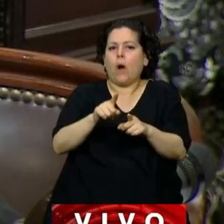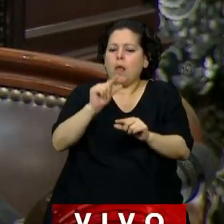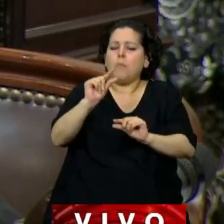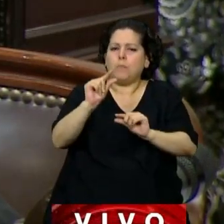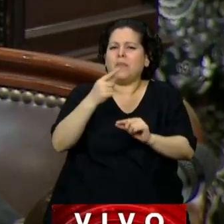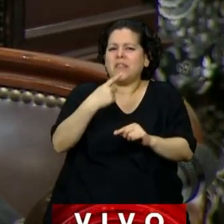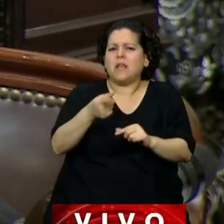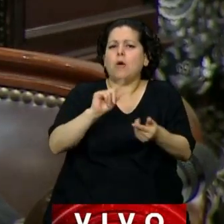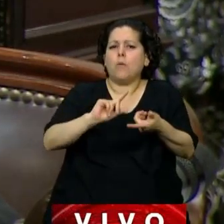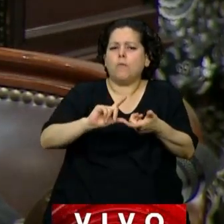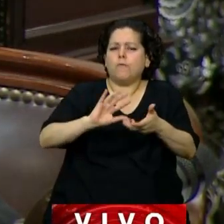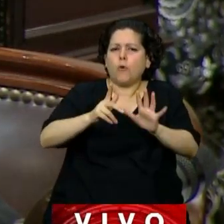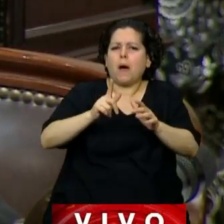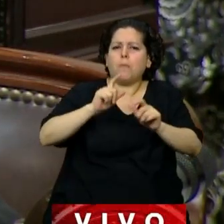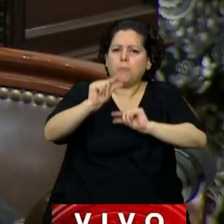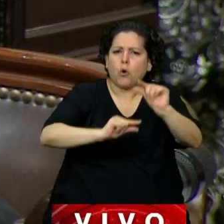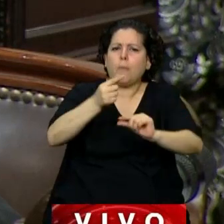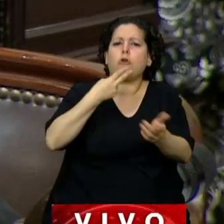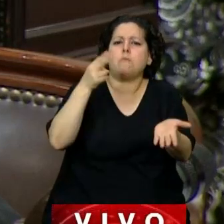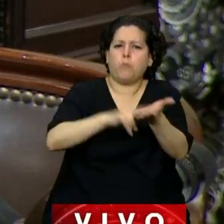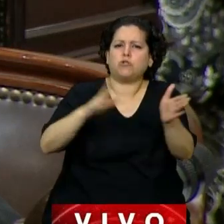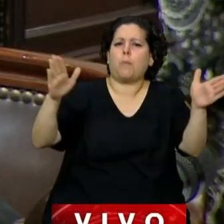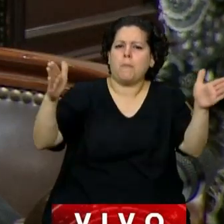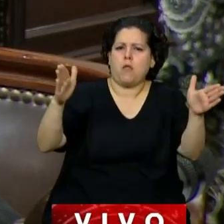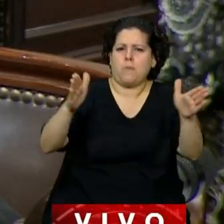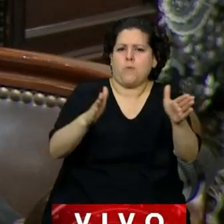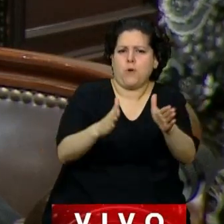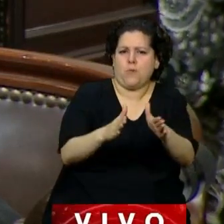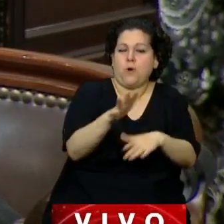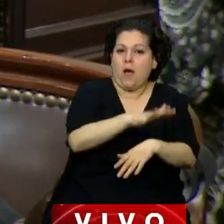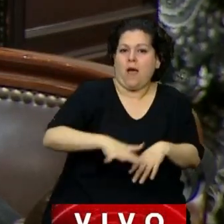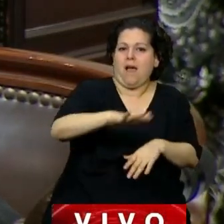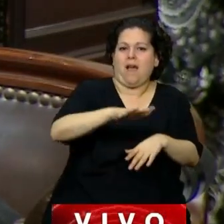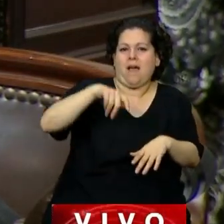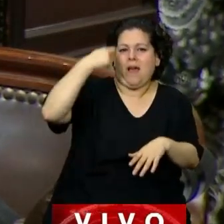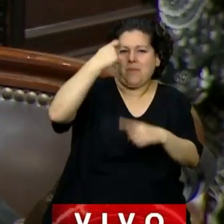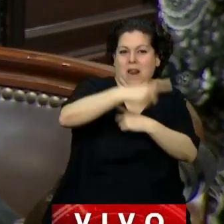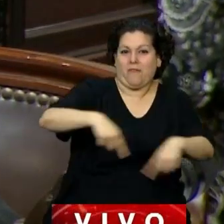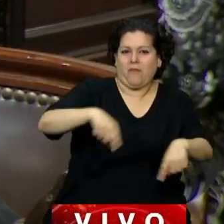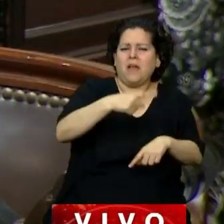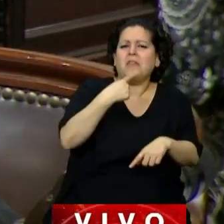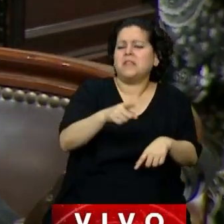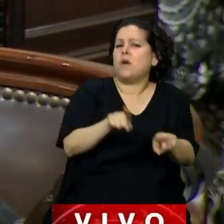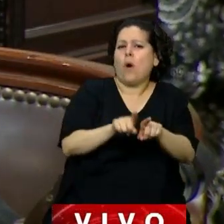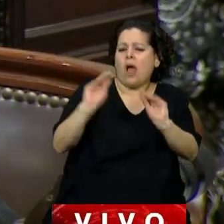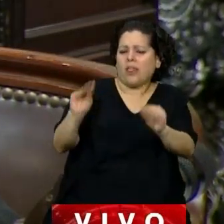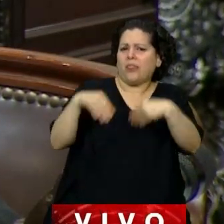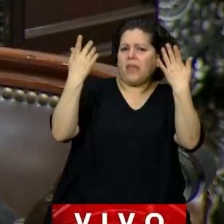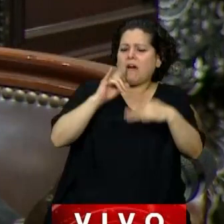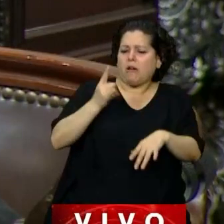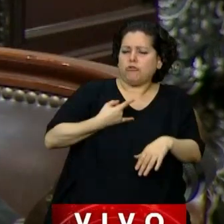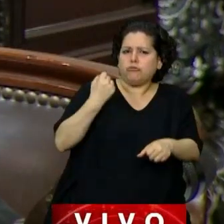de las mismas. El sector agropecuario solo pide que se lo deje hacer lo que saben, que es